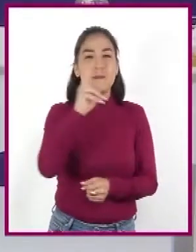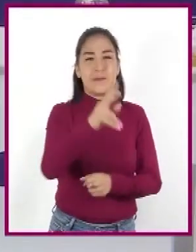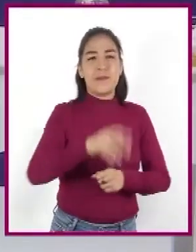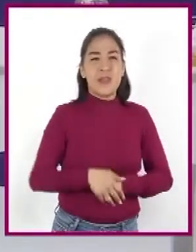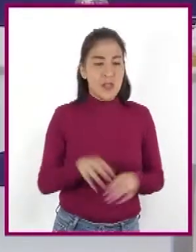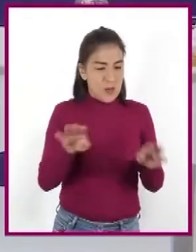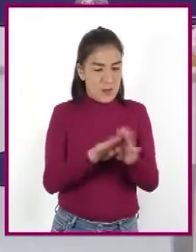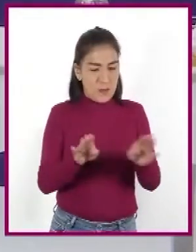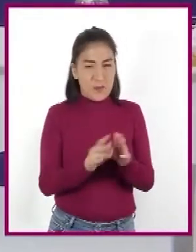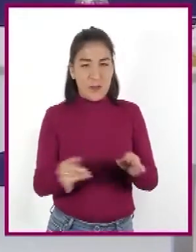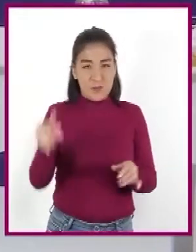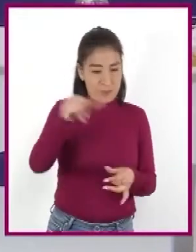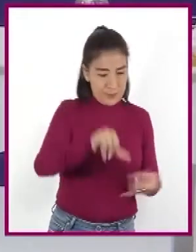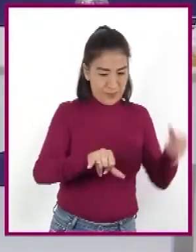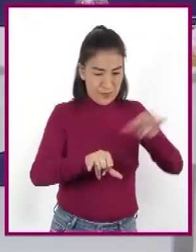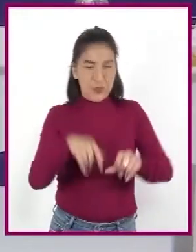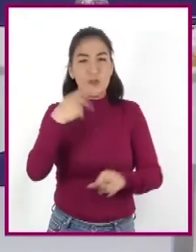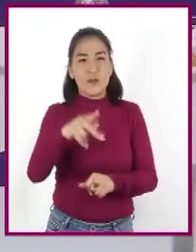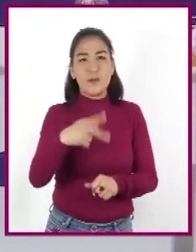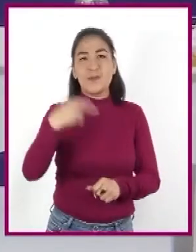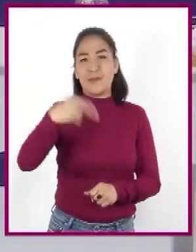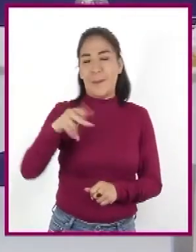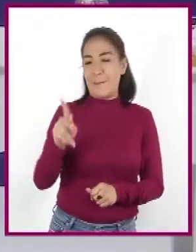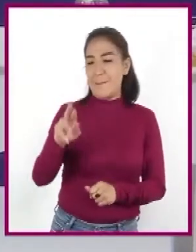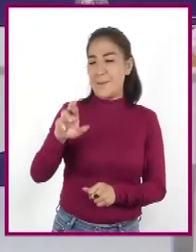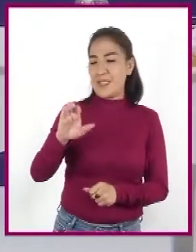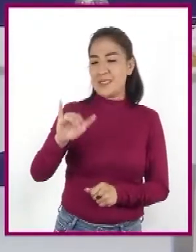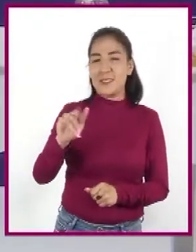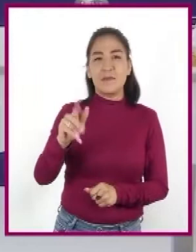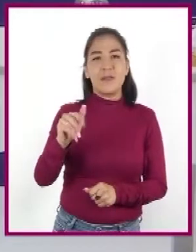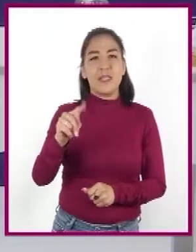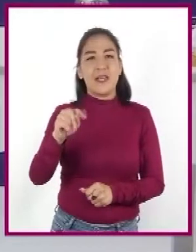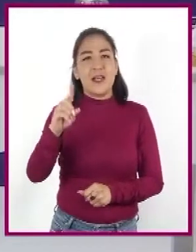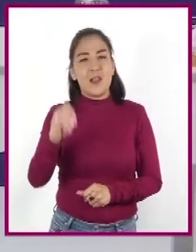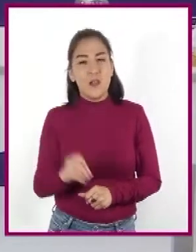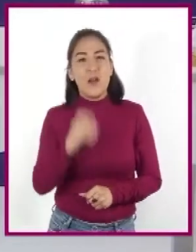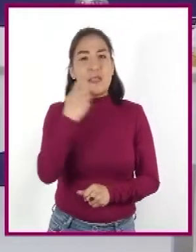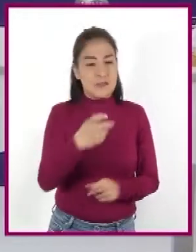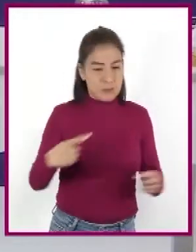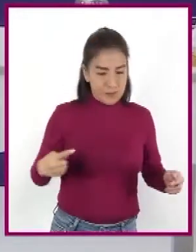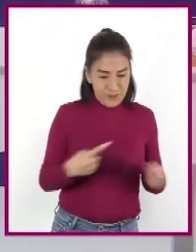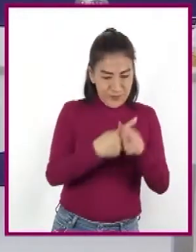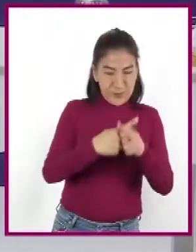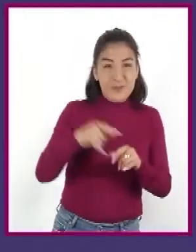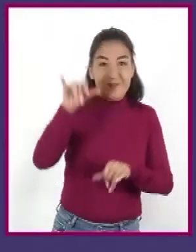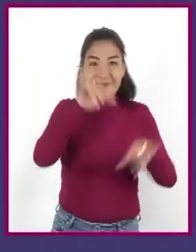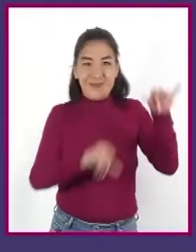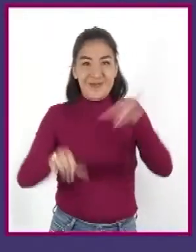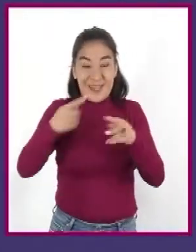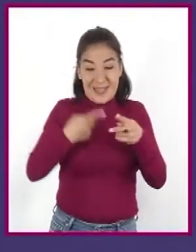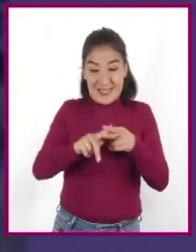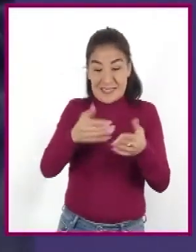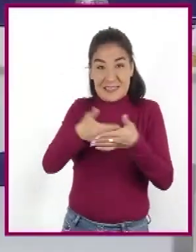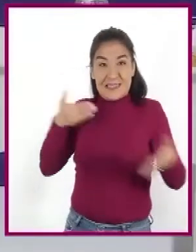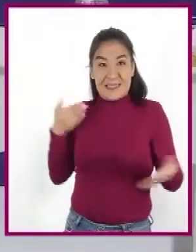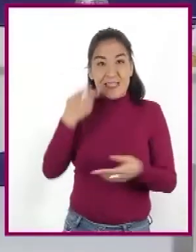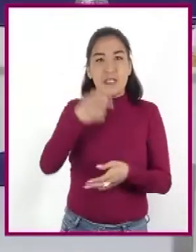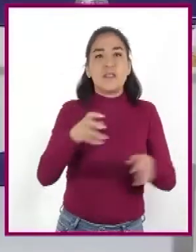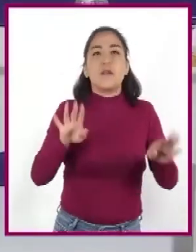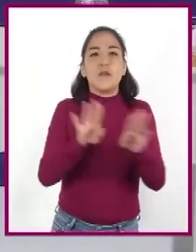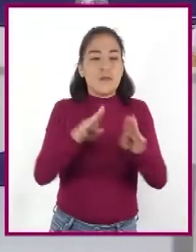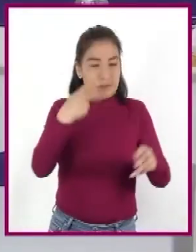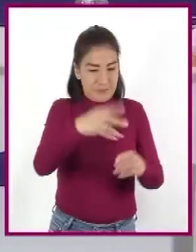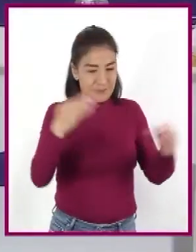la formación de un precipitado, lo cual indica que los reactivos o sustancias iniciales alteraron su estructura